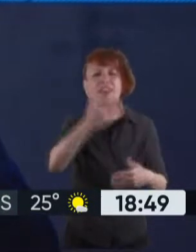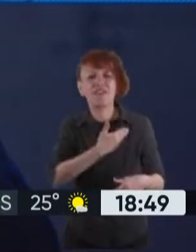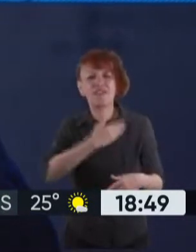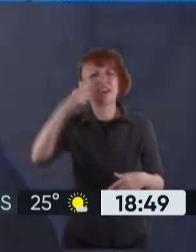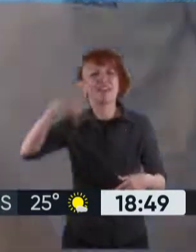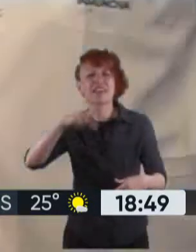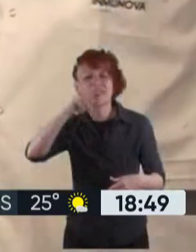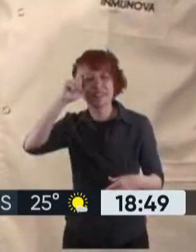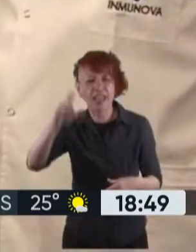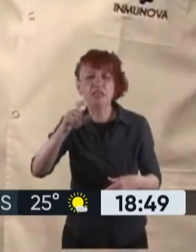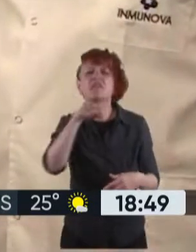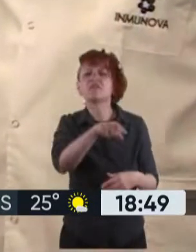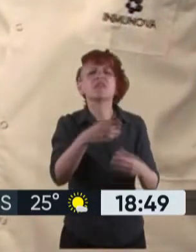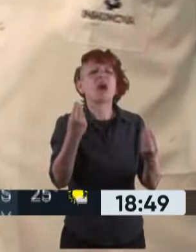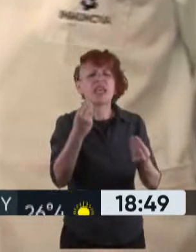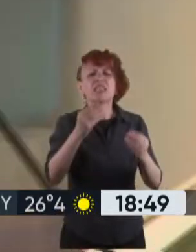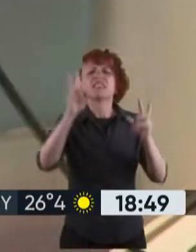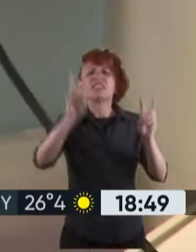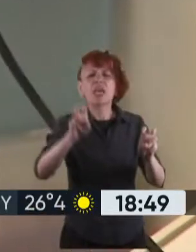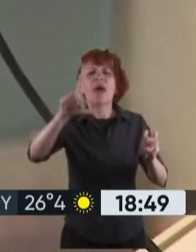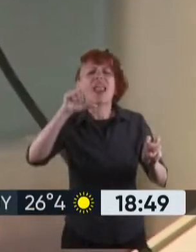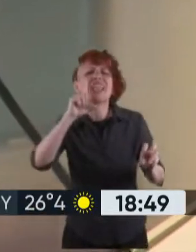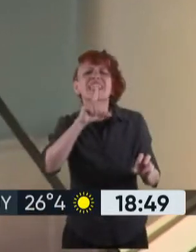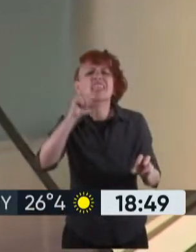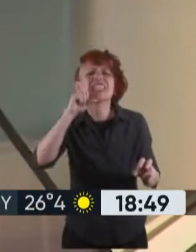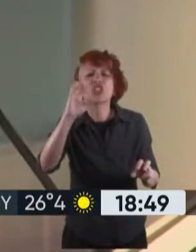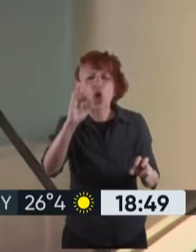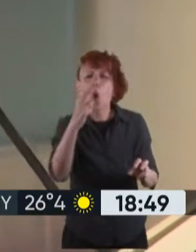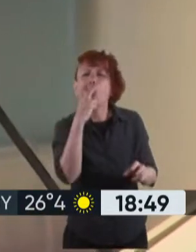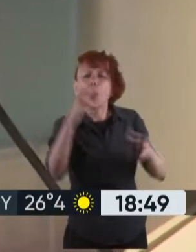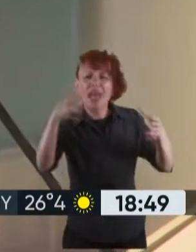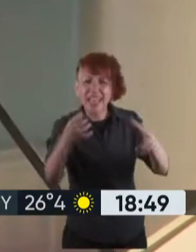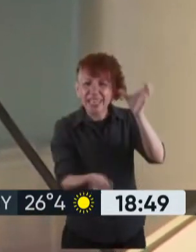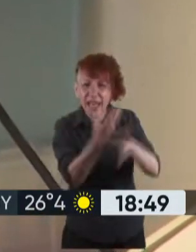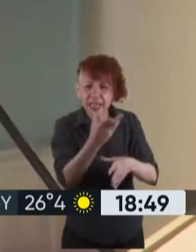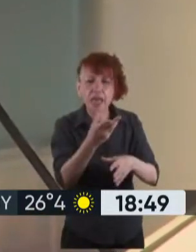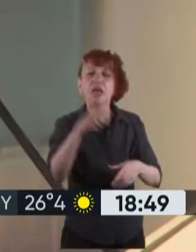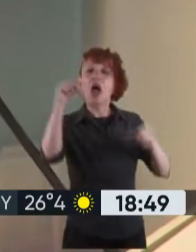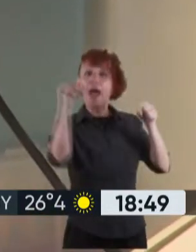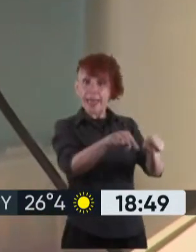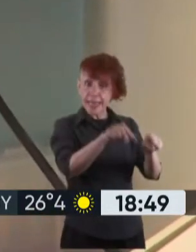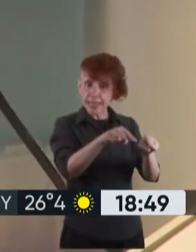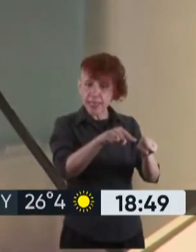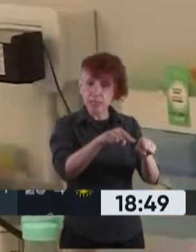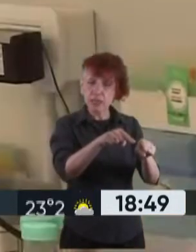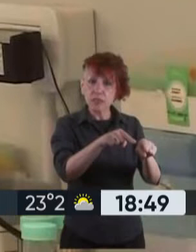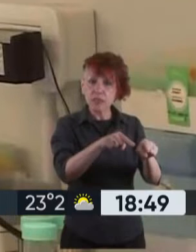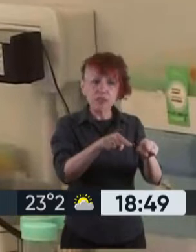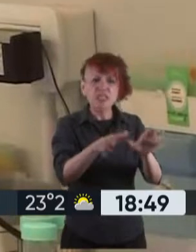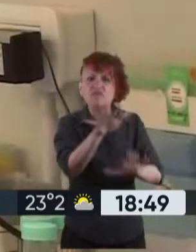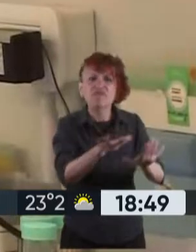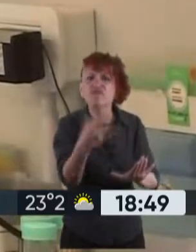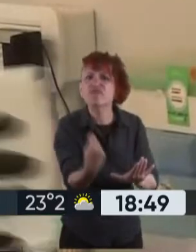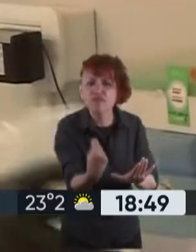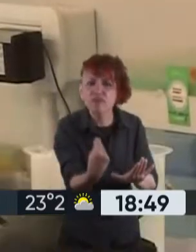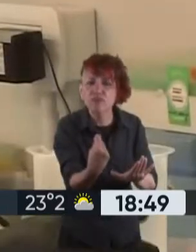las celdas de litio para producir baterías, lo que estamos haciendo allí es darle